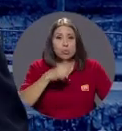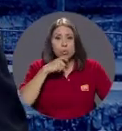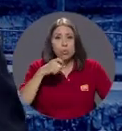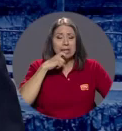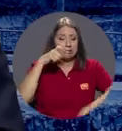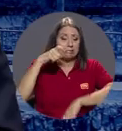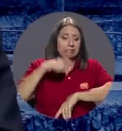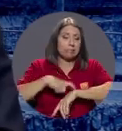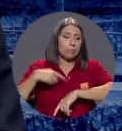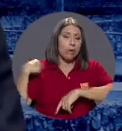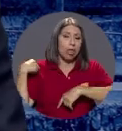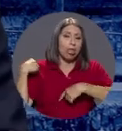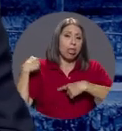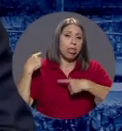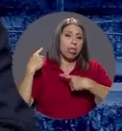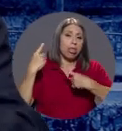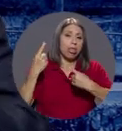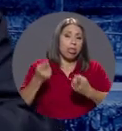durado